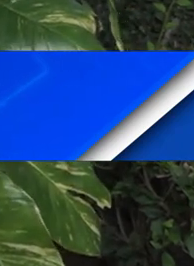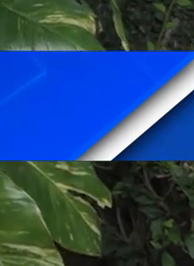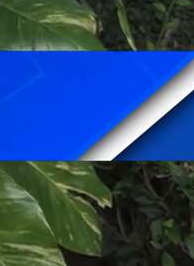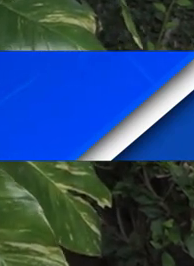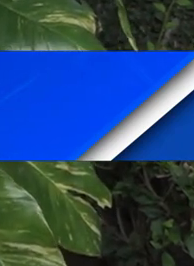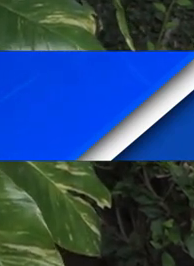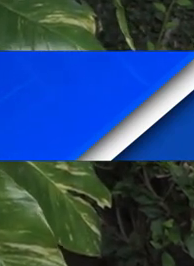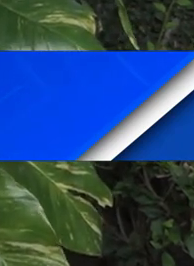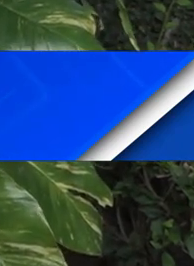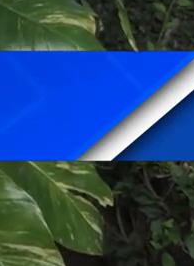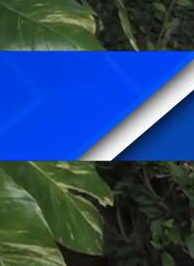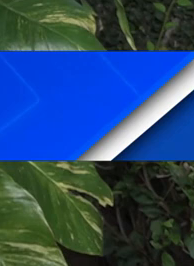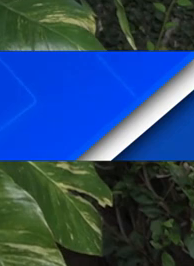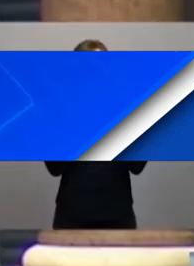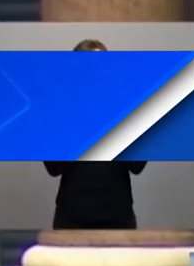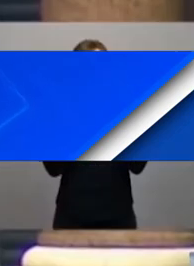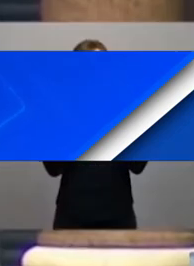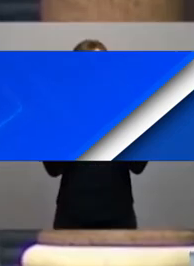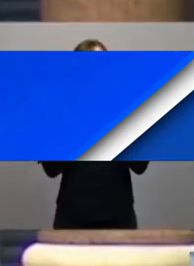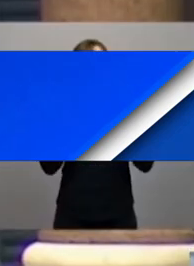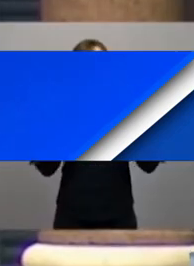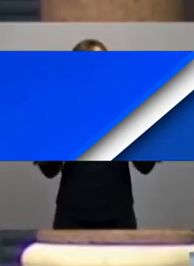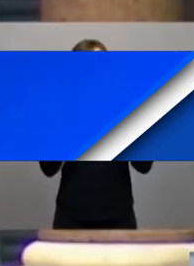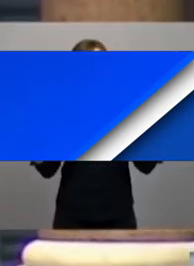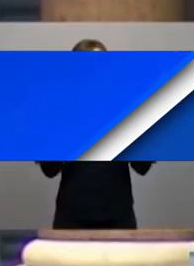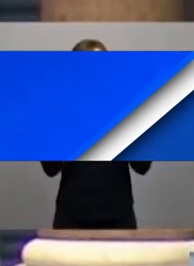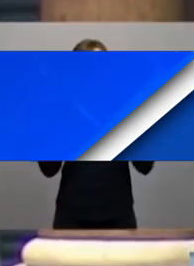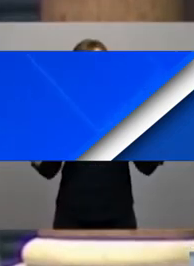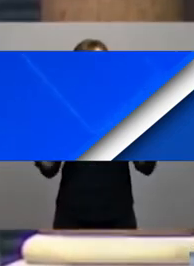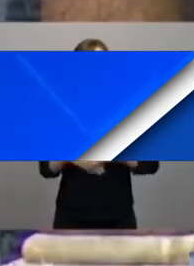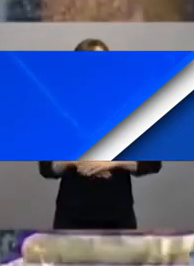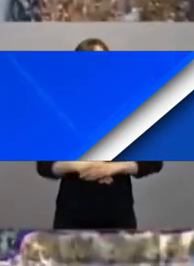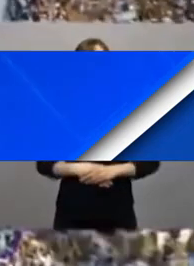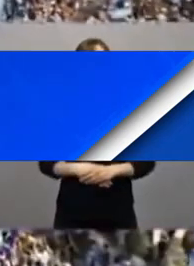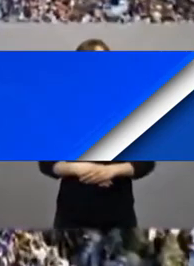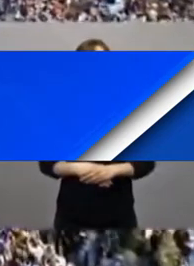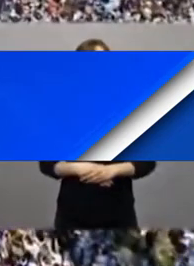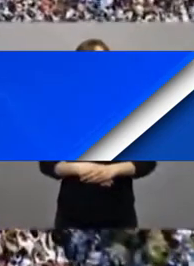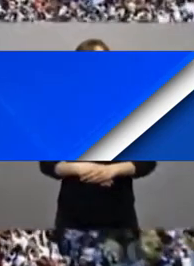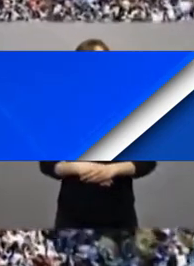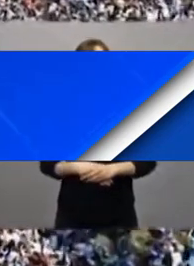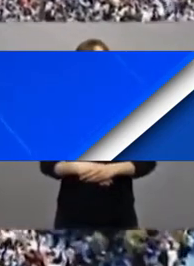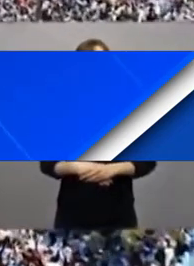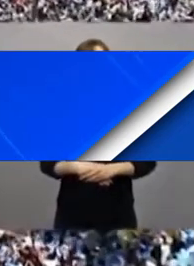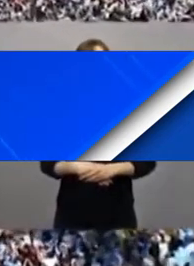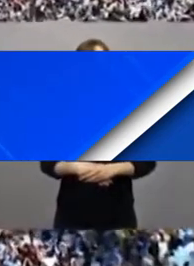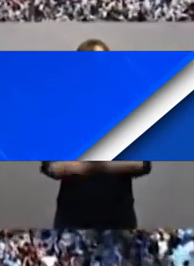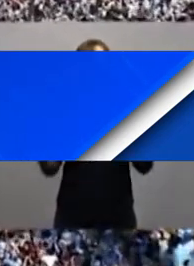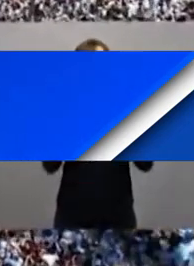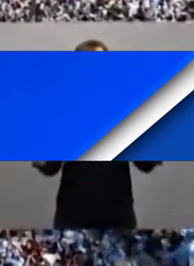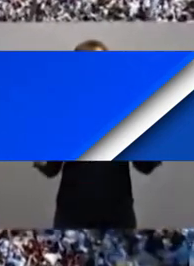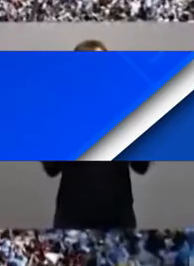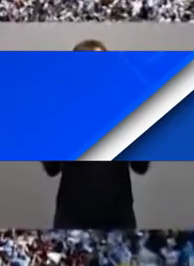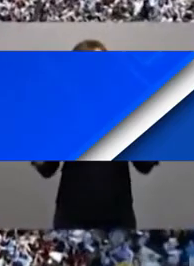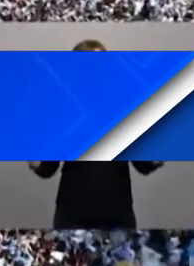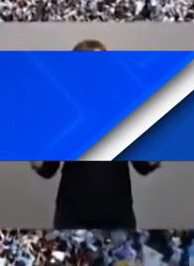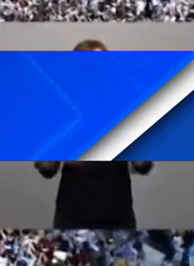televisión cómo él asumió en su discurso en la Casa Presidencial, que es Casa